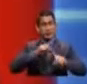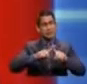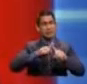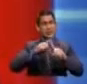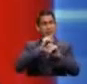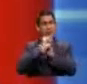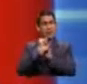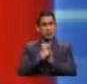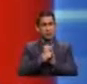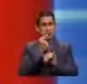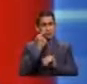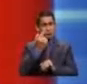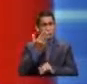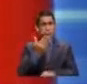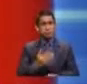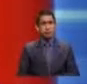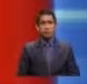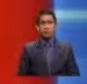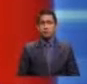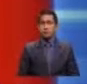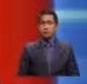Hidalgo con el informe.